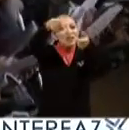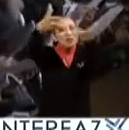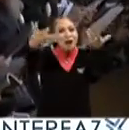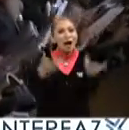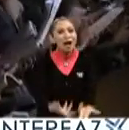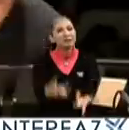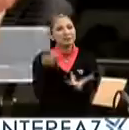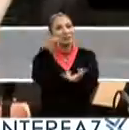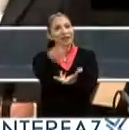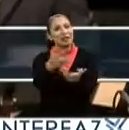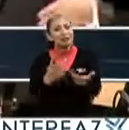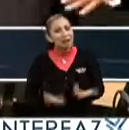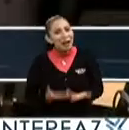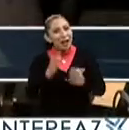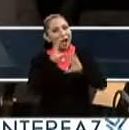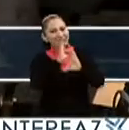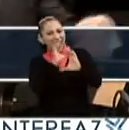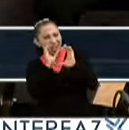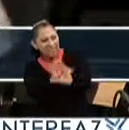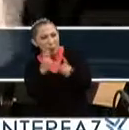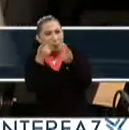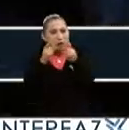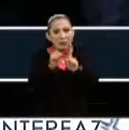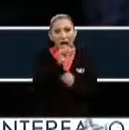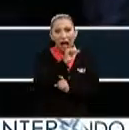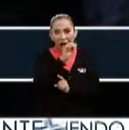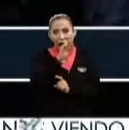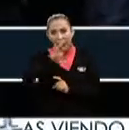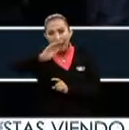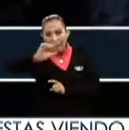protagonistas de eso, ¿no? Y de pronto cantando música de ABBA,